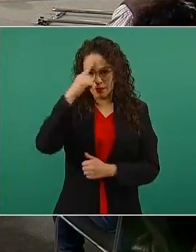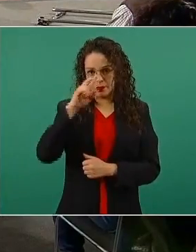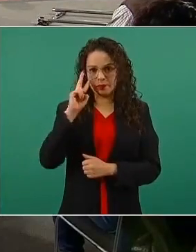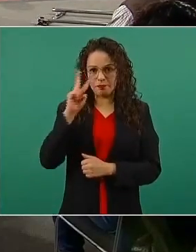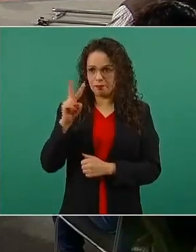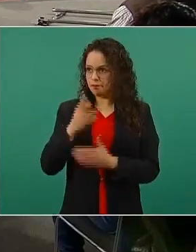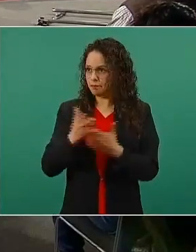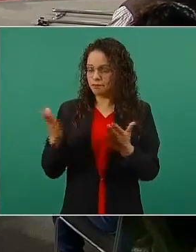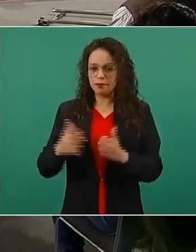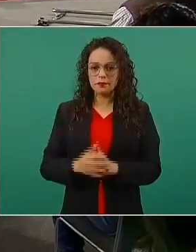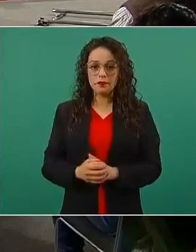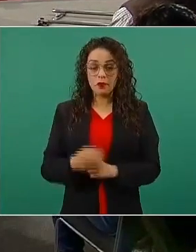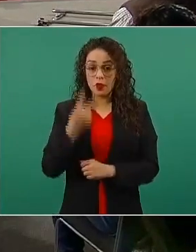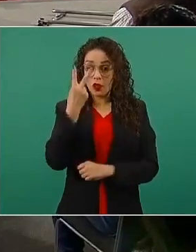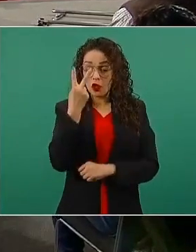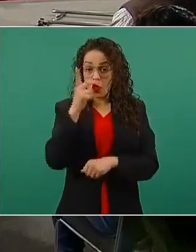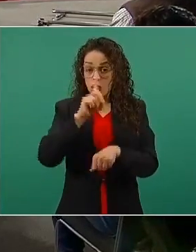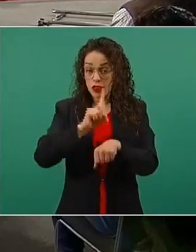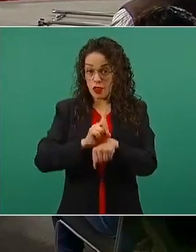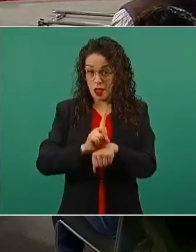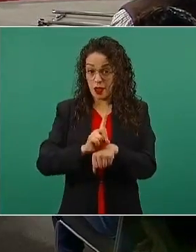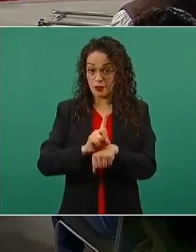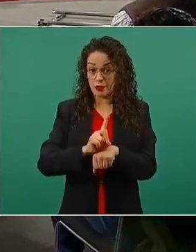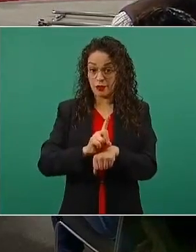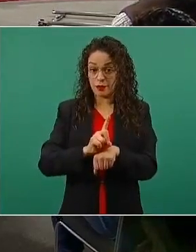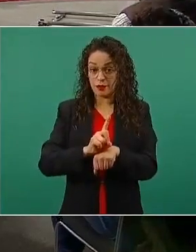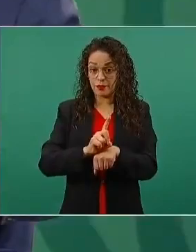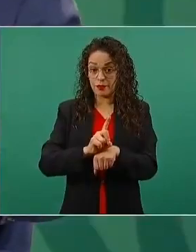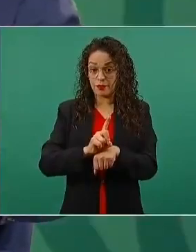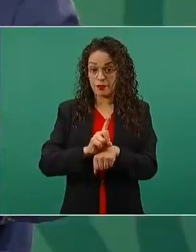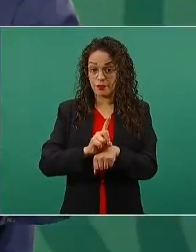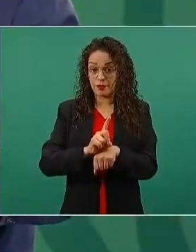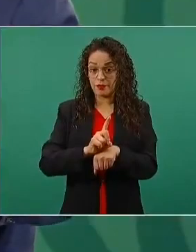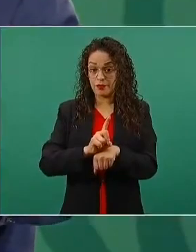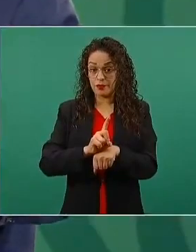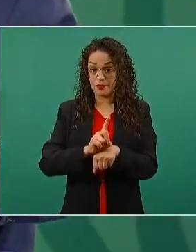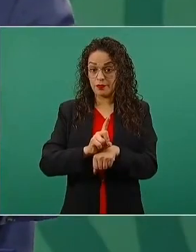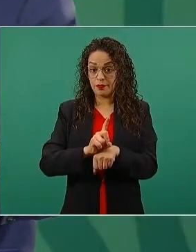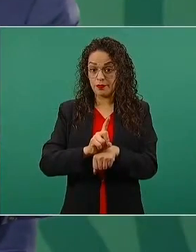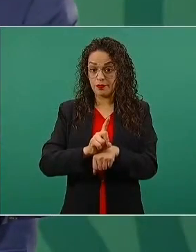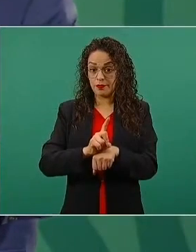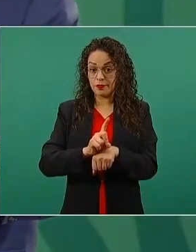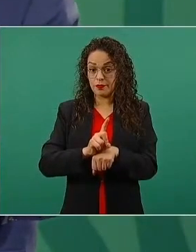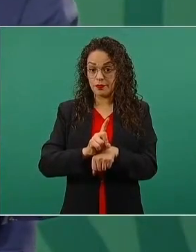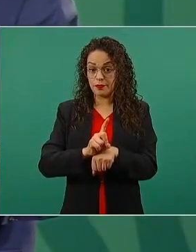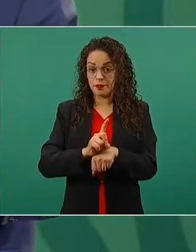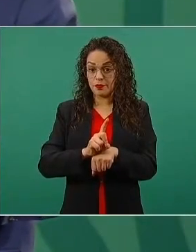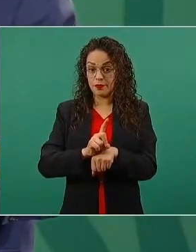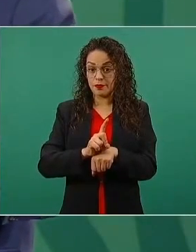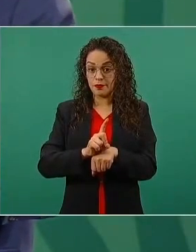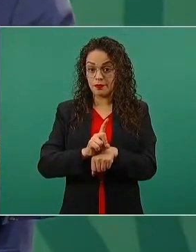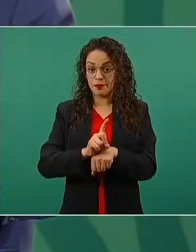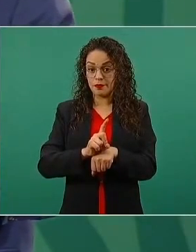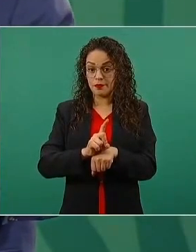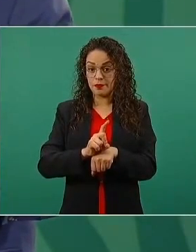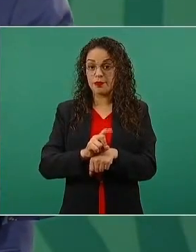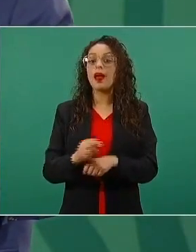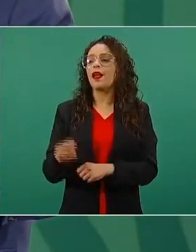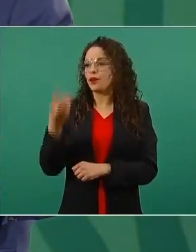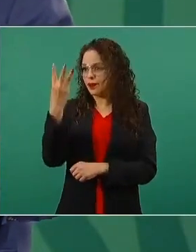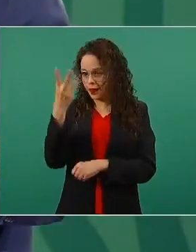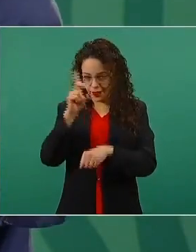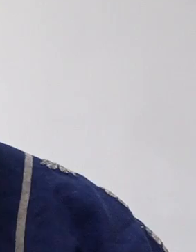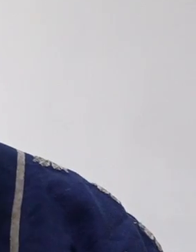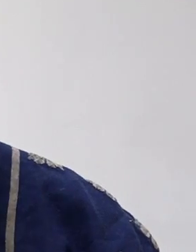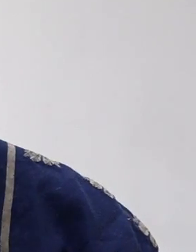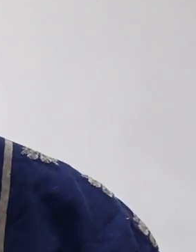exige que se tumben las candidaturas de los candidatos punteros en las elecciones de nuevo léon y por el otro protege a los candidatos de